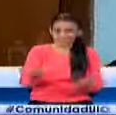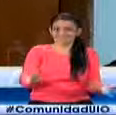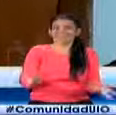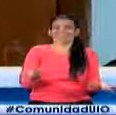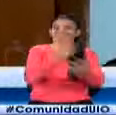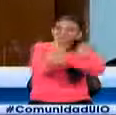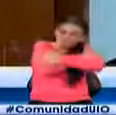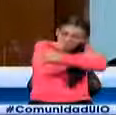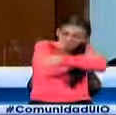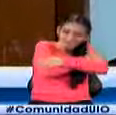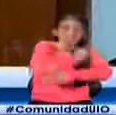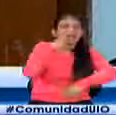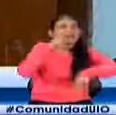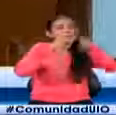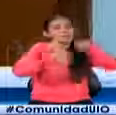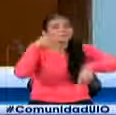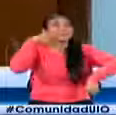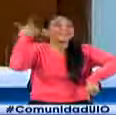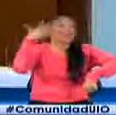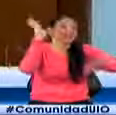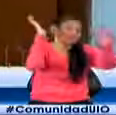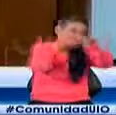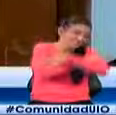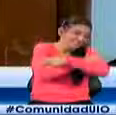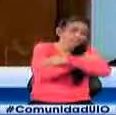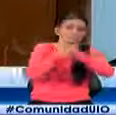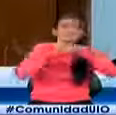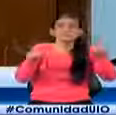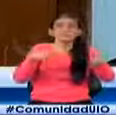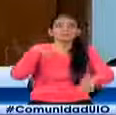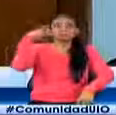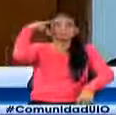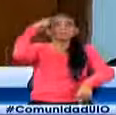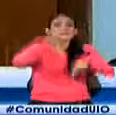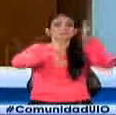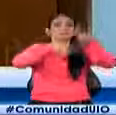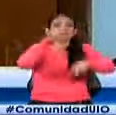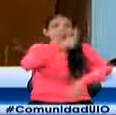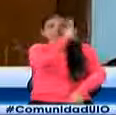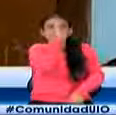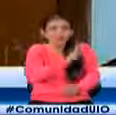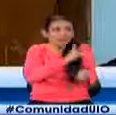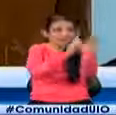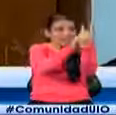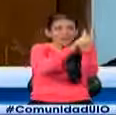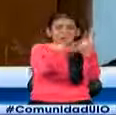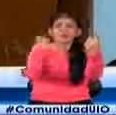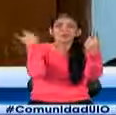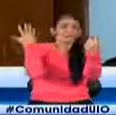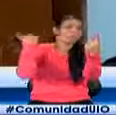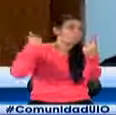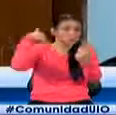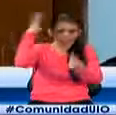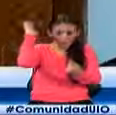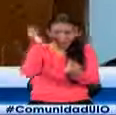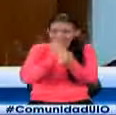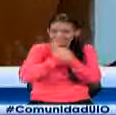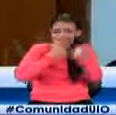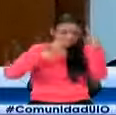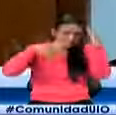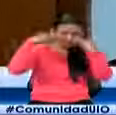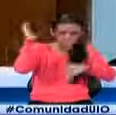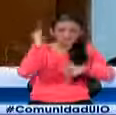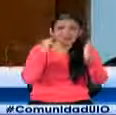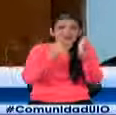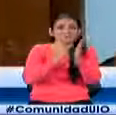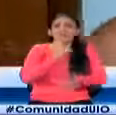hermoso abrazar a un amigo a los tiempos. Imagínese cómo sería, ¿no? Abrazarle a una hermana que nunca compartió con ella, nunca estuvo cerca, nunca